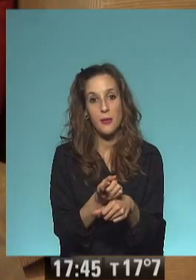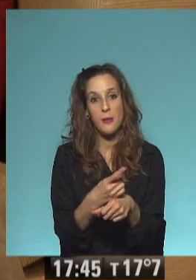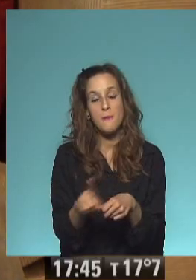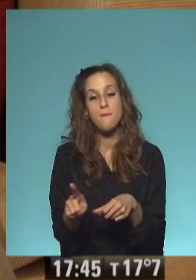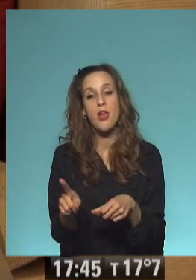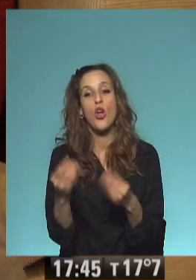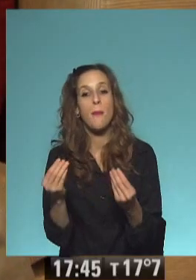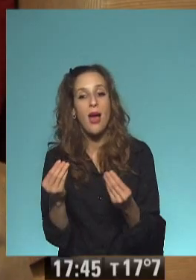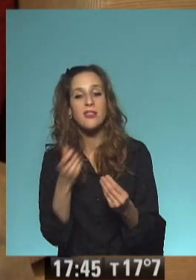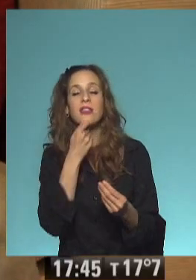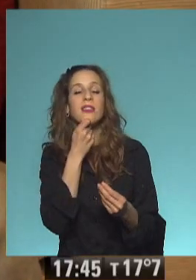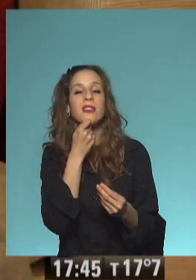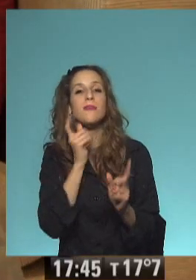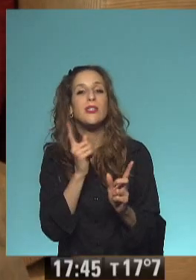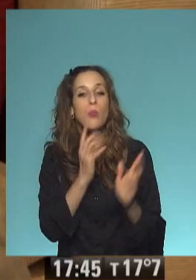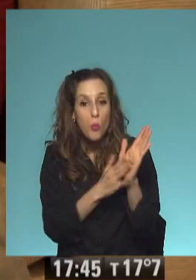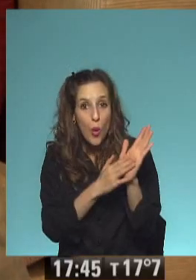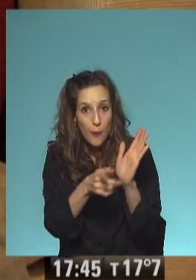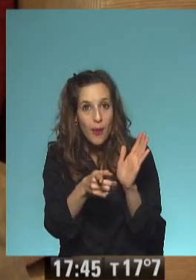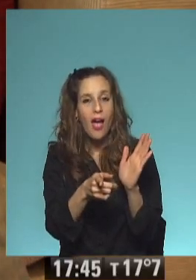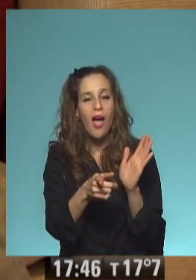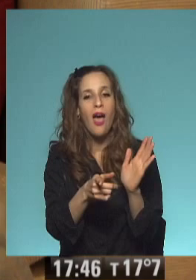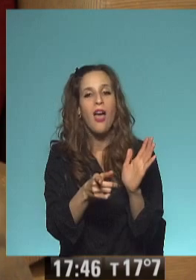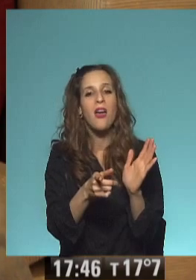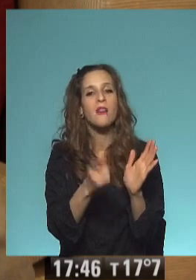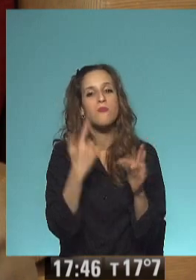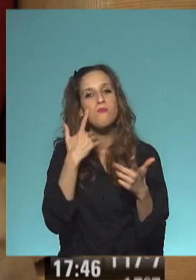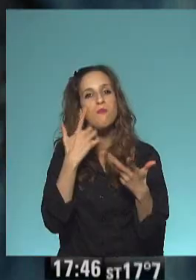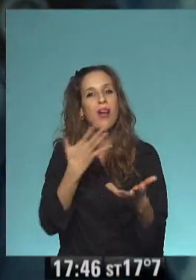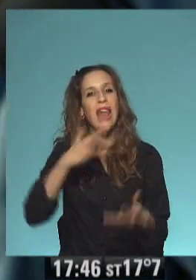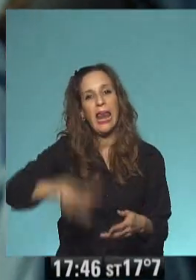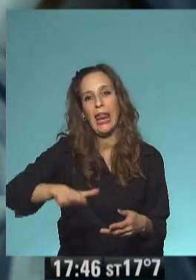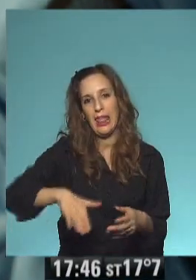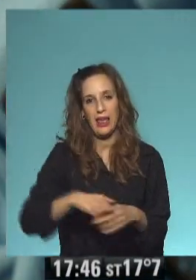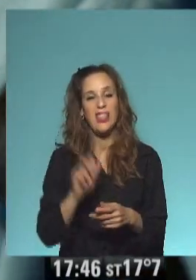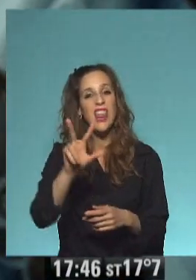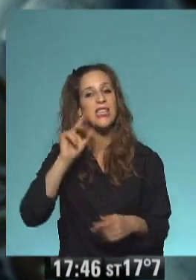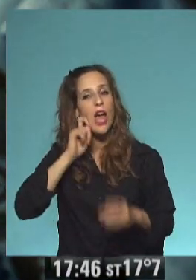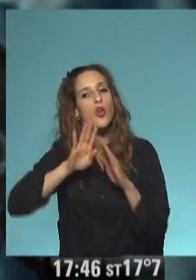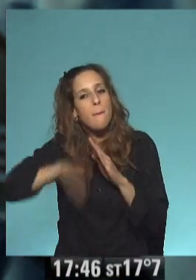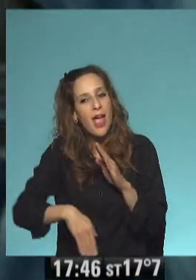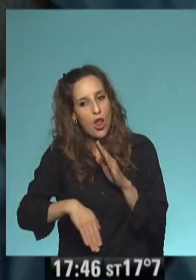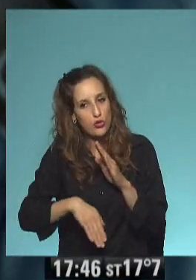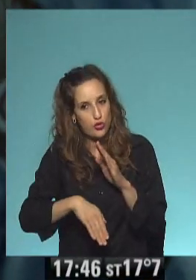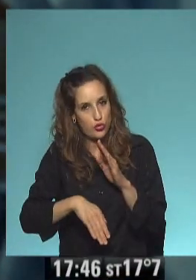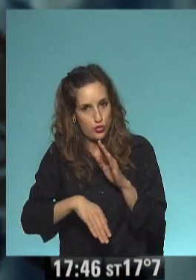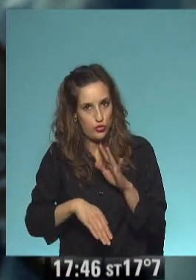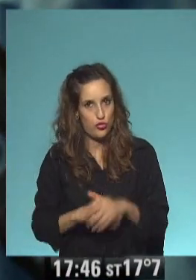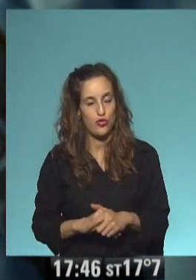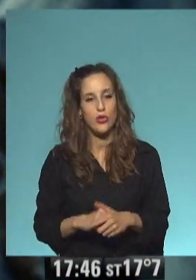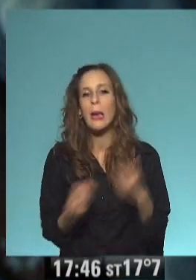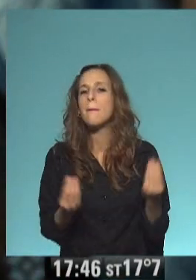este experimento se lo hacemos a un niño muy pequeño, menor a 3 años, que no tiene teoría de la